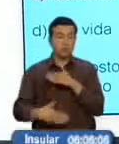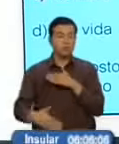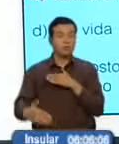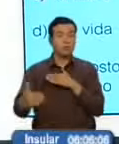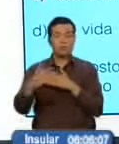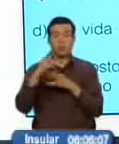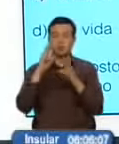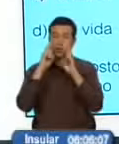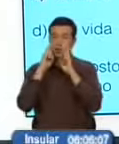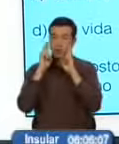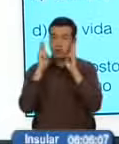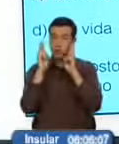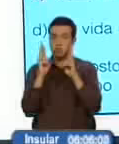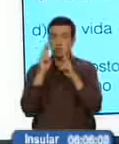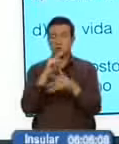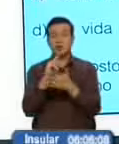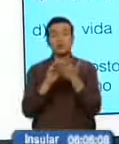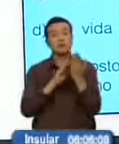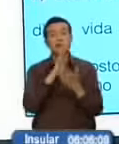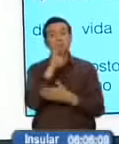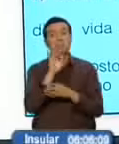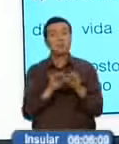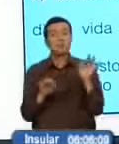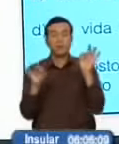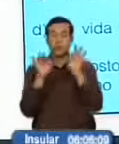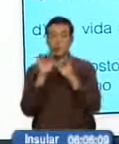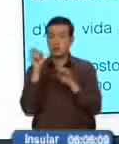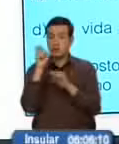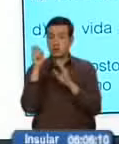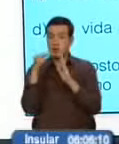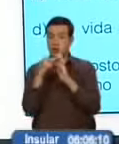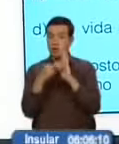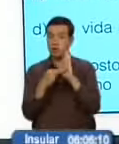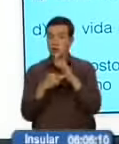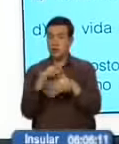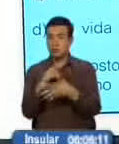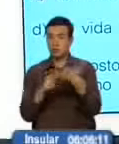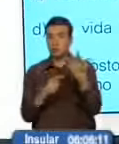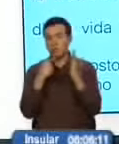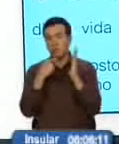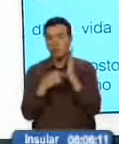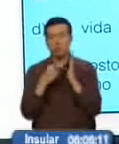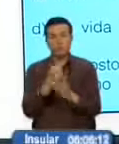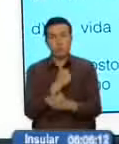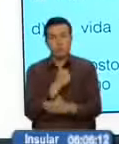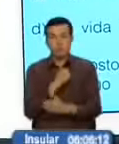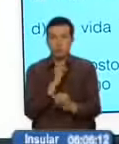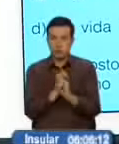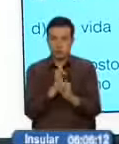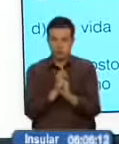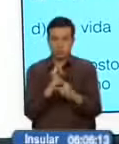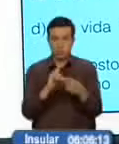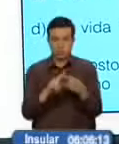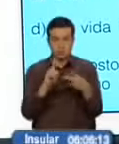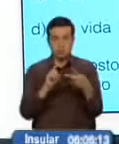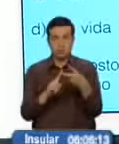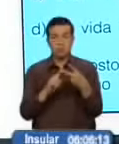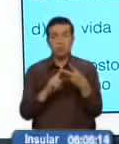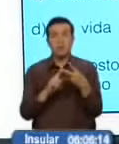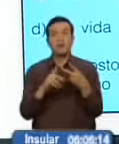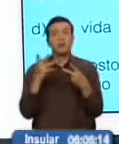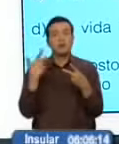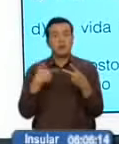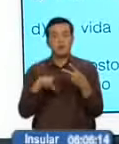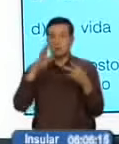serán reconocidos como tal siempre y cuando cumplan los siguientes requisitos. Ser de propiedad de la institución. B,